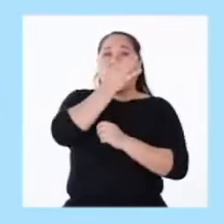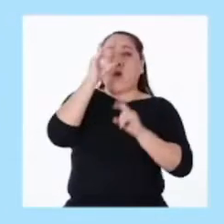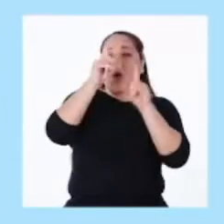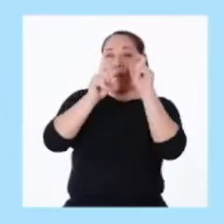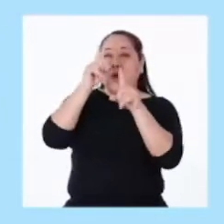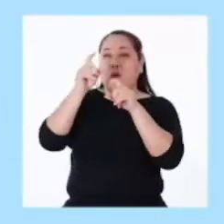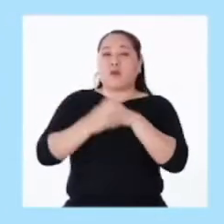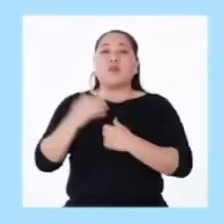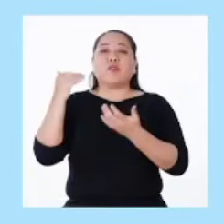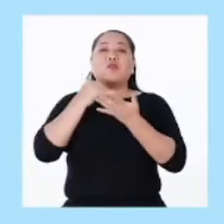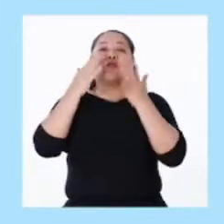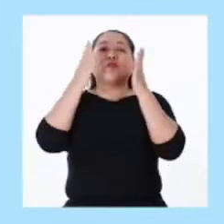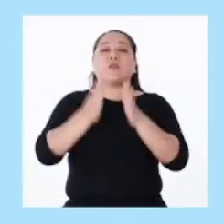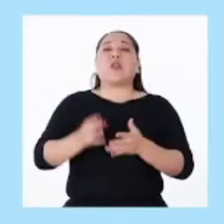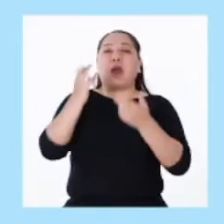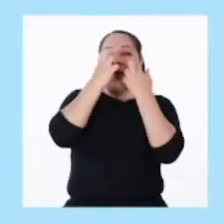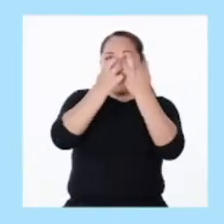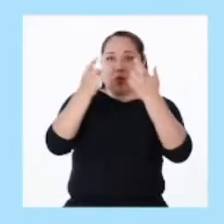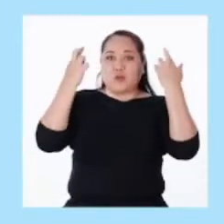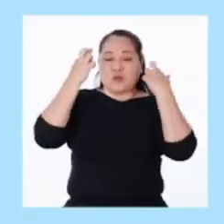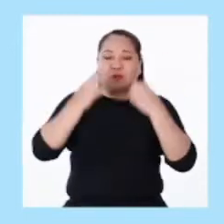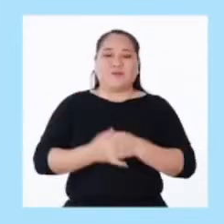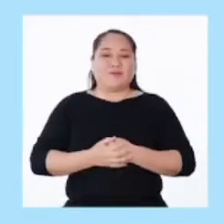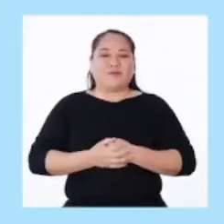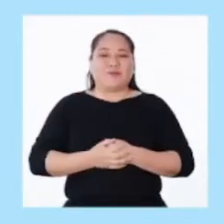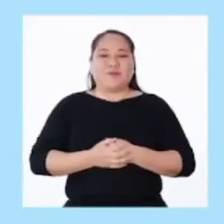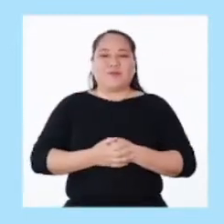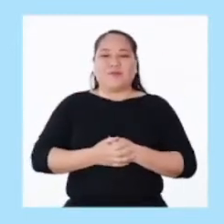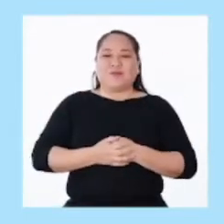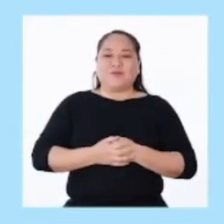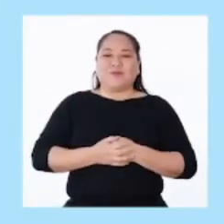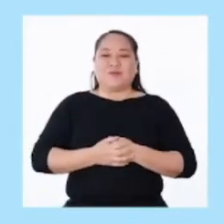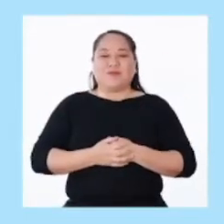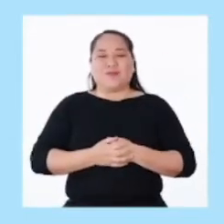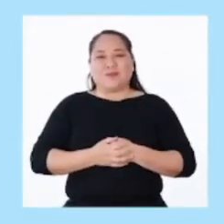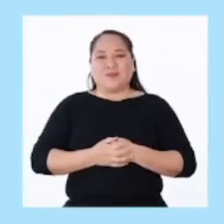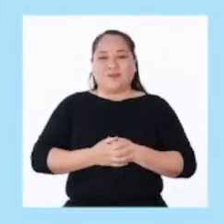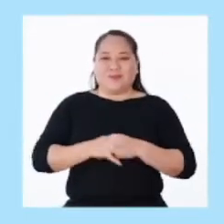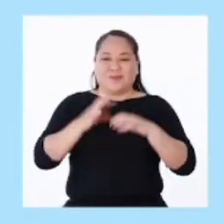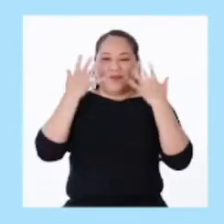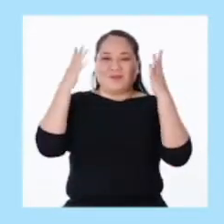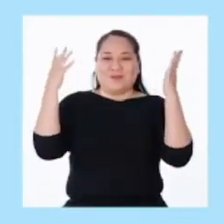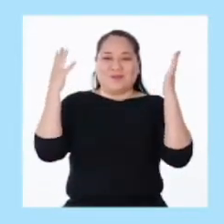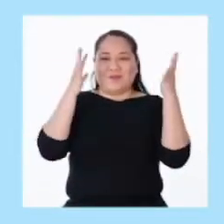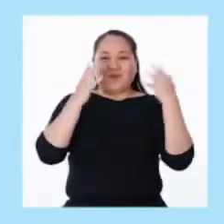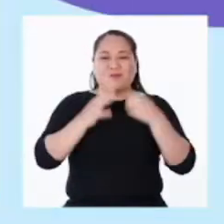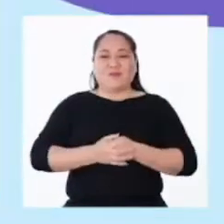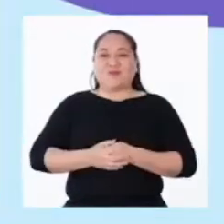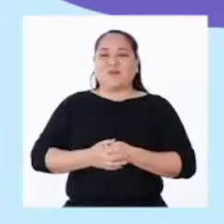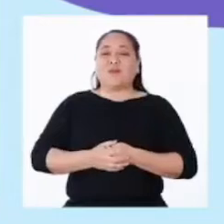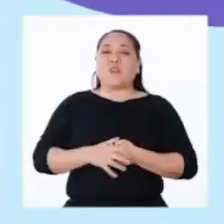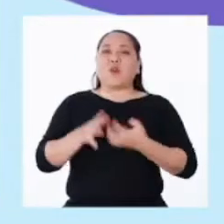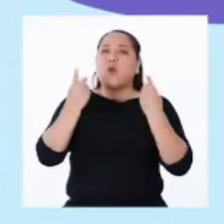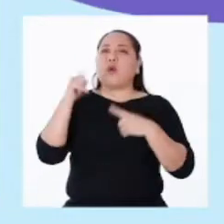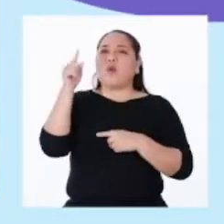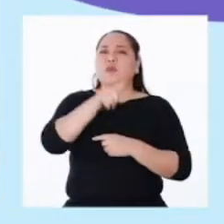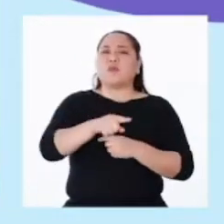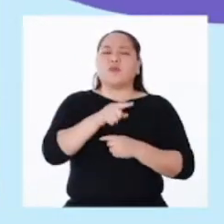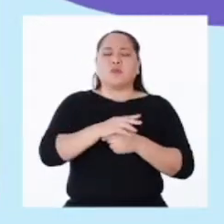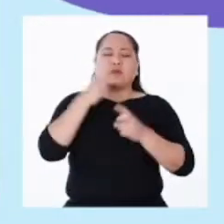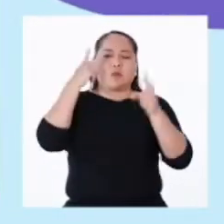Cuando has estado ante una situación de inseguridad o temor, ¿qué tipo de reacciones se presentan en tu cuerpo? A